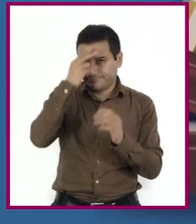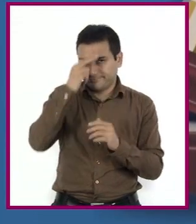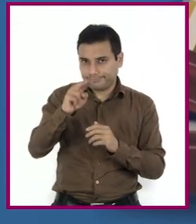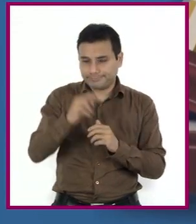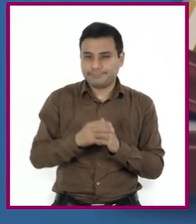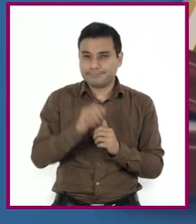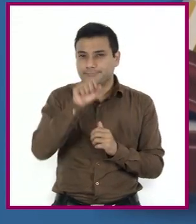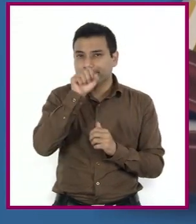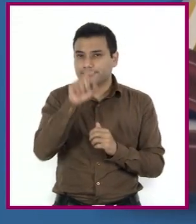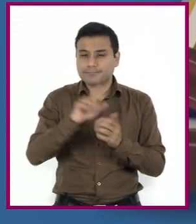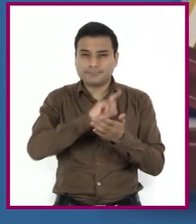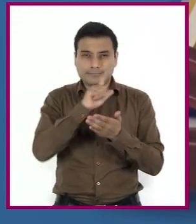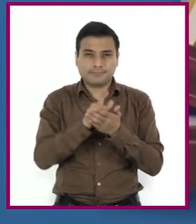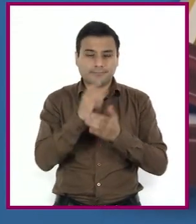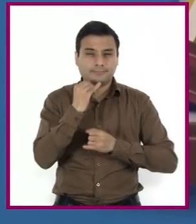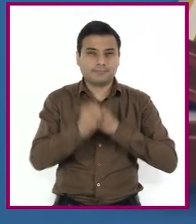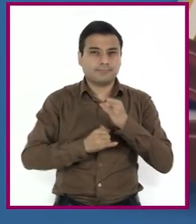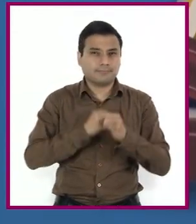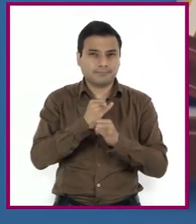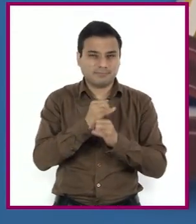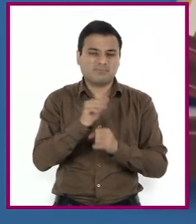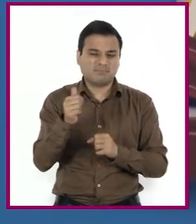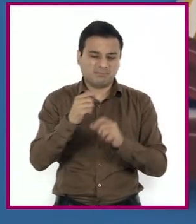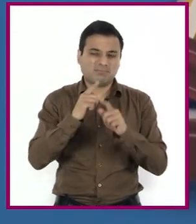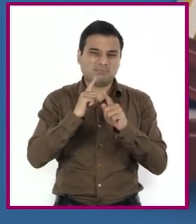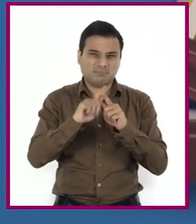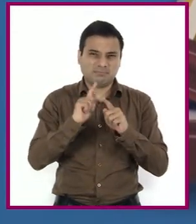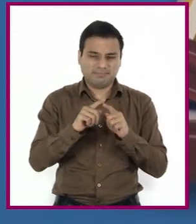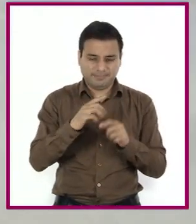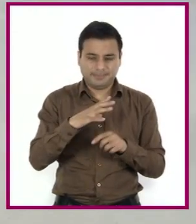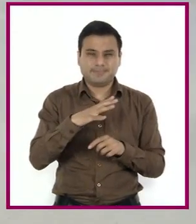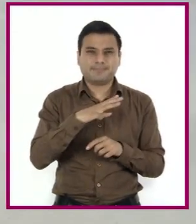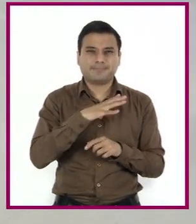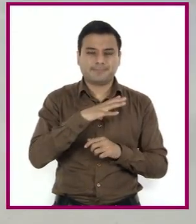tratados internacionales y los demás textos normativos vigentes.